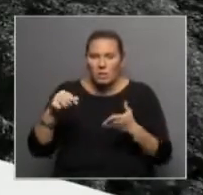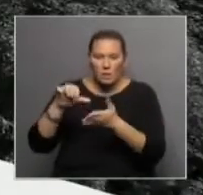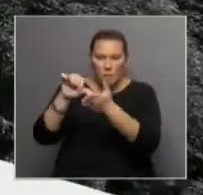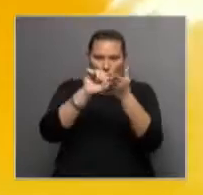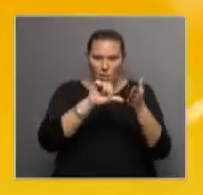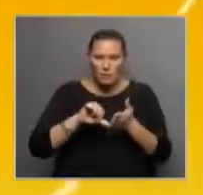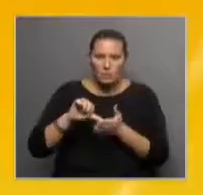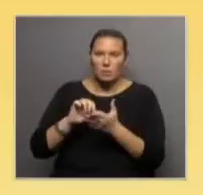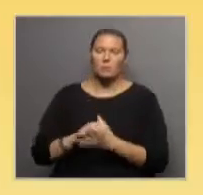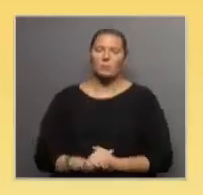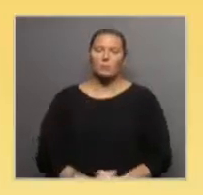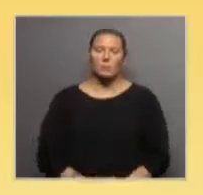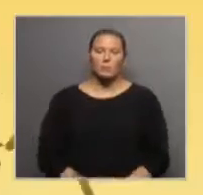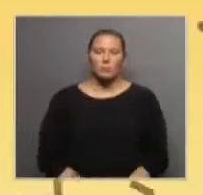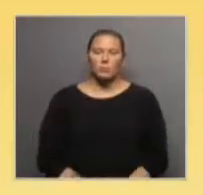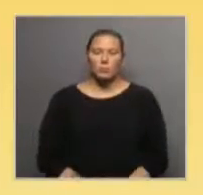mundo.